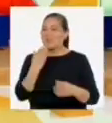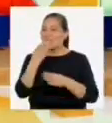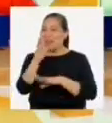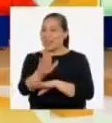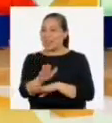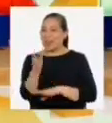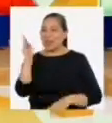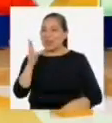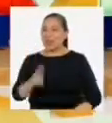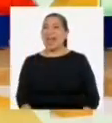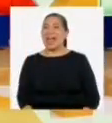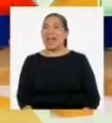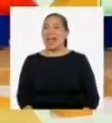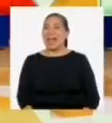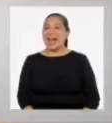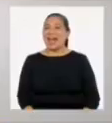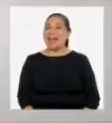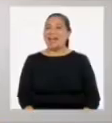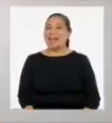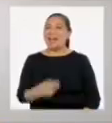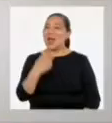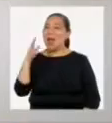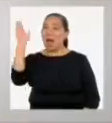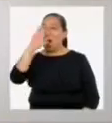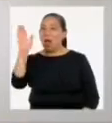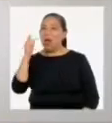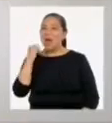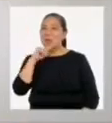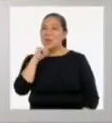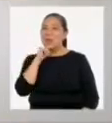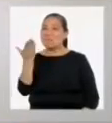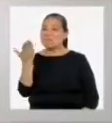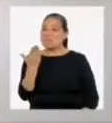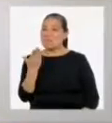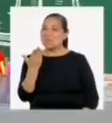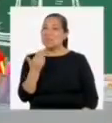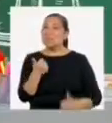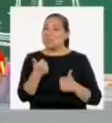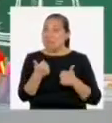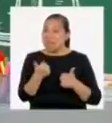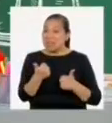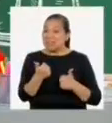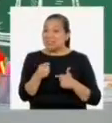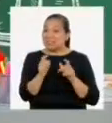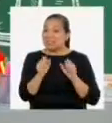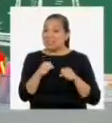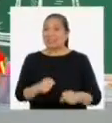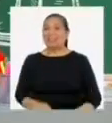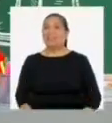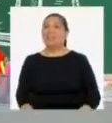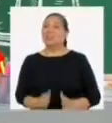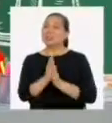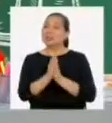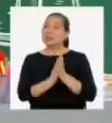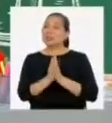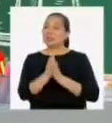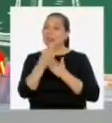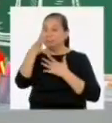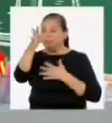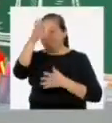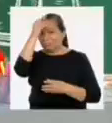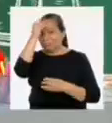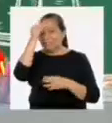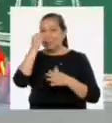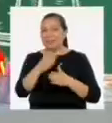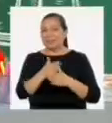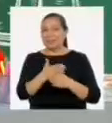Buenas tardes, profesora Jessica Arámbulo. Hola, chicas y chicos. ¿Qué tal, Rodrigo? Bien, profesora. Entusiasmado por seguir